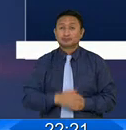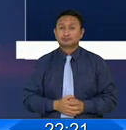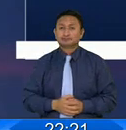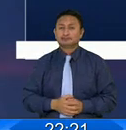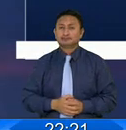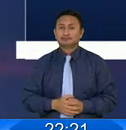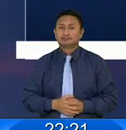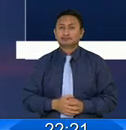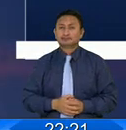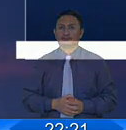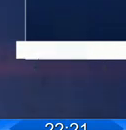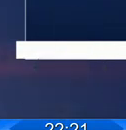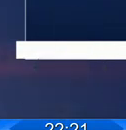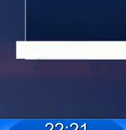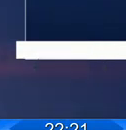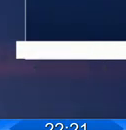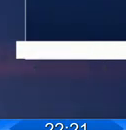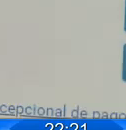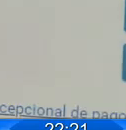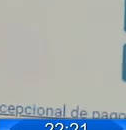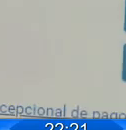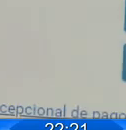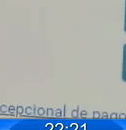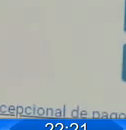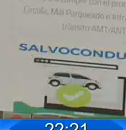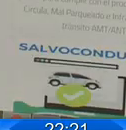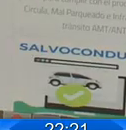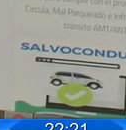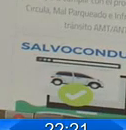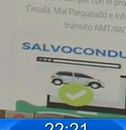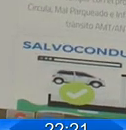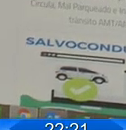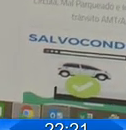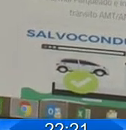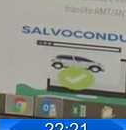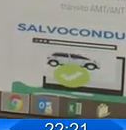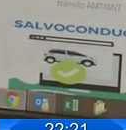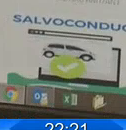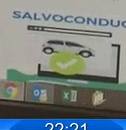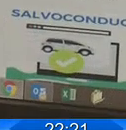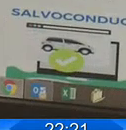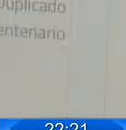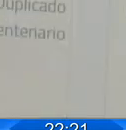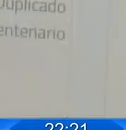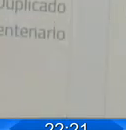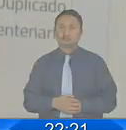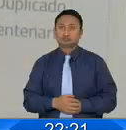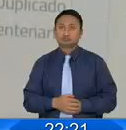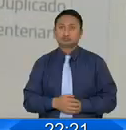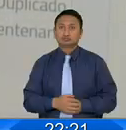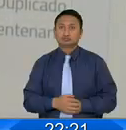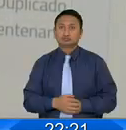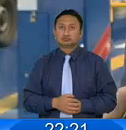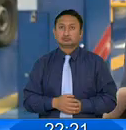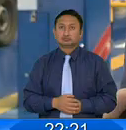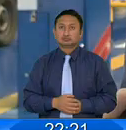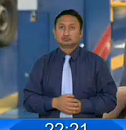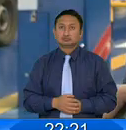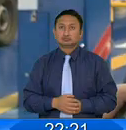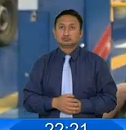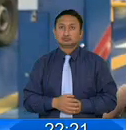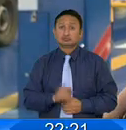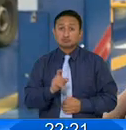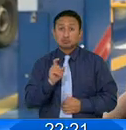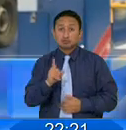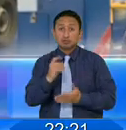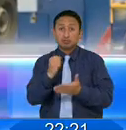www.amt.gob.es. Si el vehículo pasa el examen mecánico, la matriculación la puede realizar en el mismo centro o en el portal digital. Hacen clic en